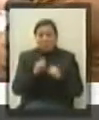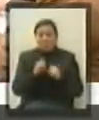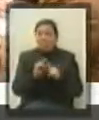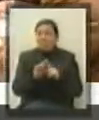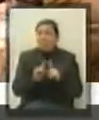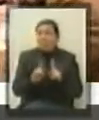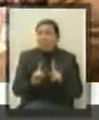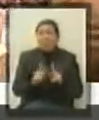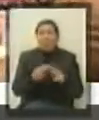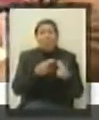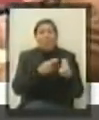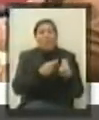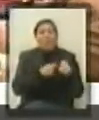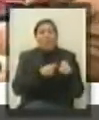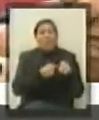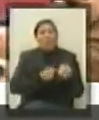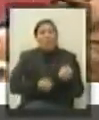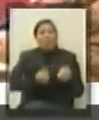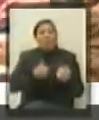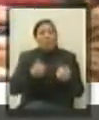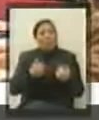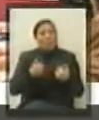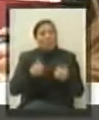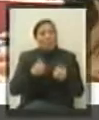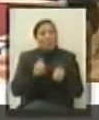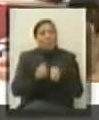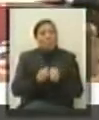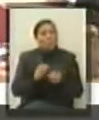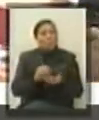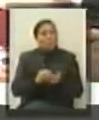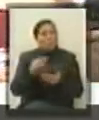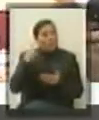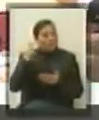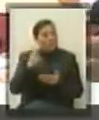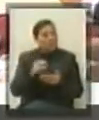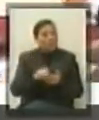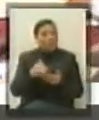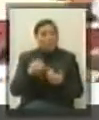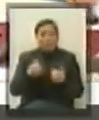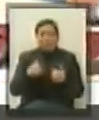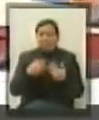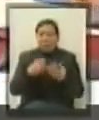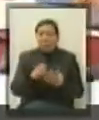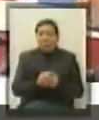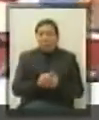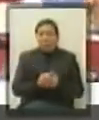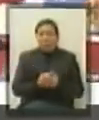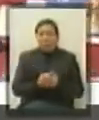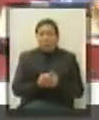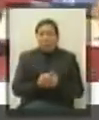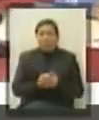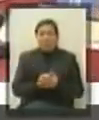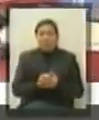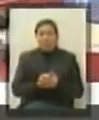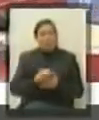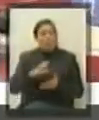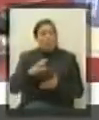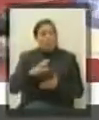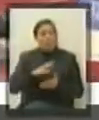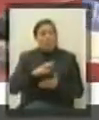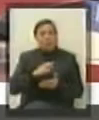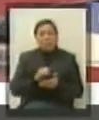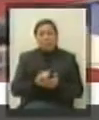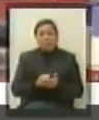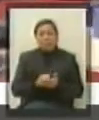quienes asumimos papeles de autoridad lo tenemos con mayor razón. Yo hubiese querido, señores, y lo digo con toda cortesía y